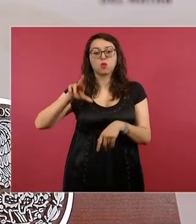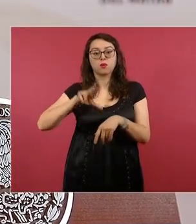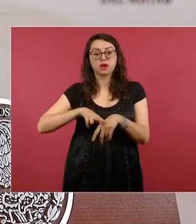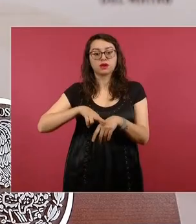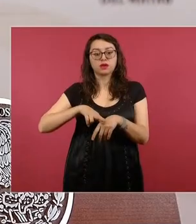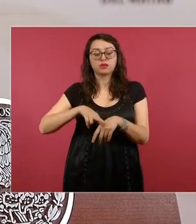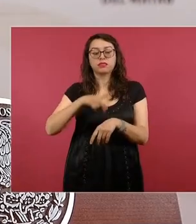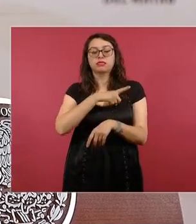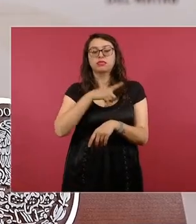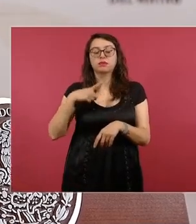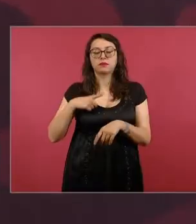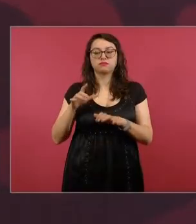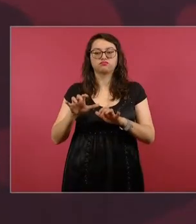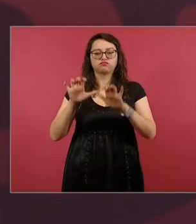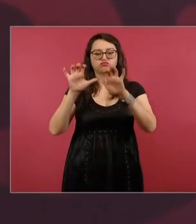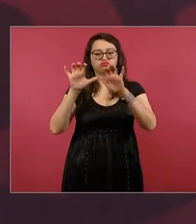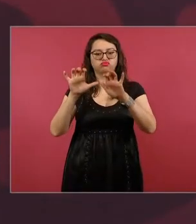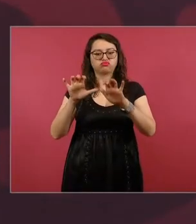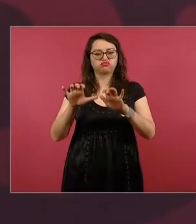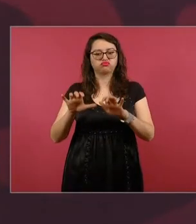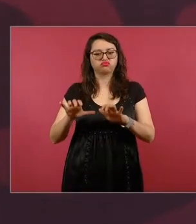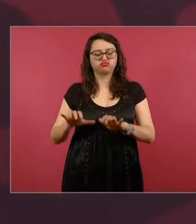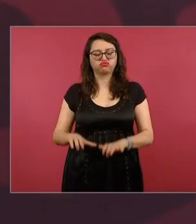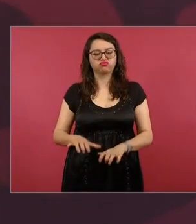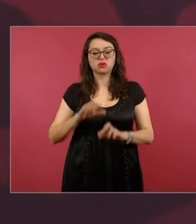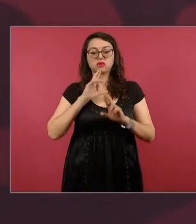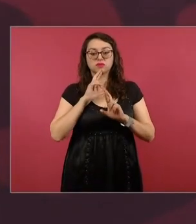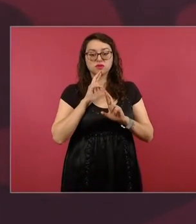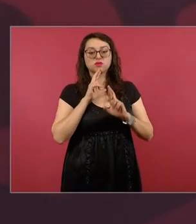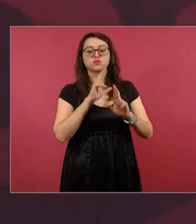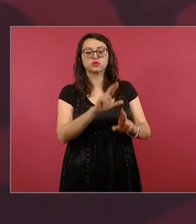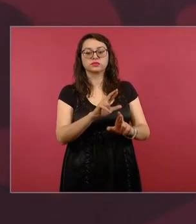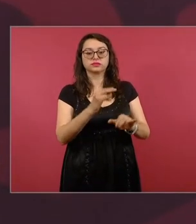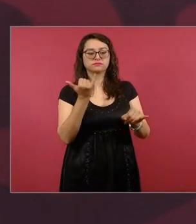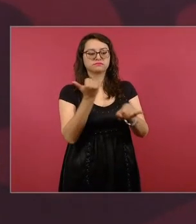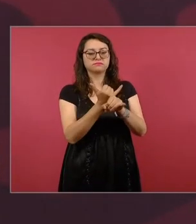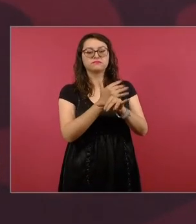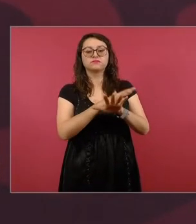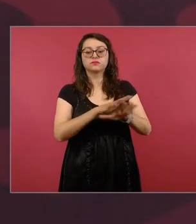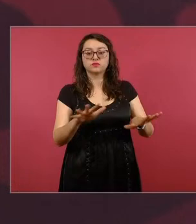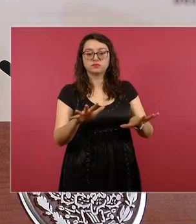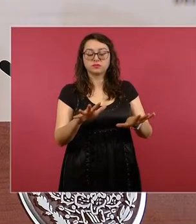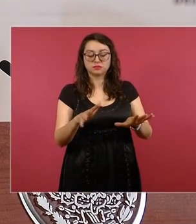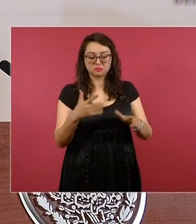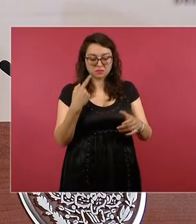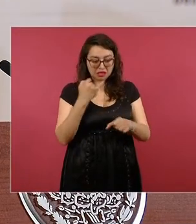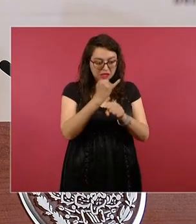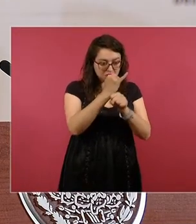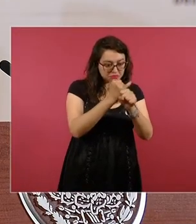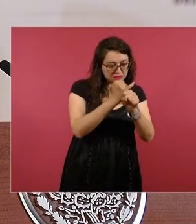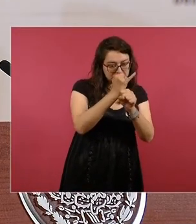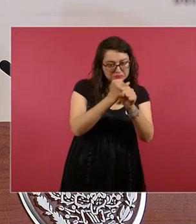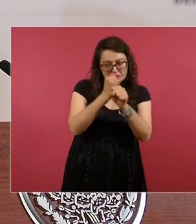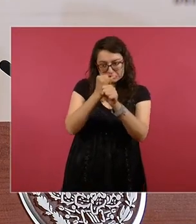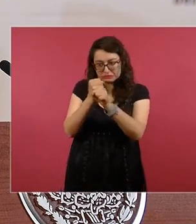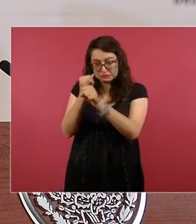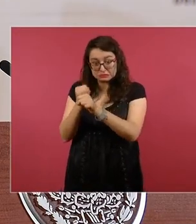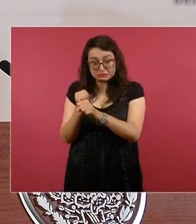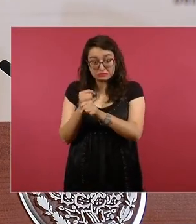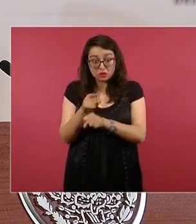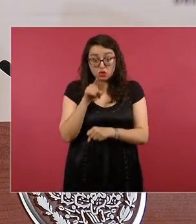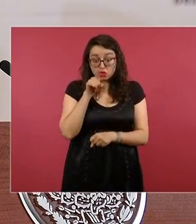reporte. Y si tu información es veraz,